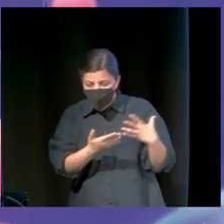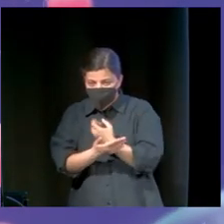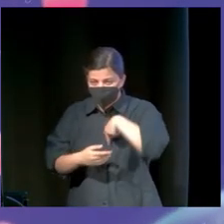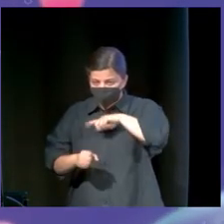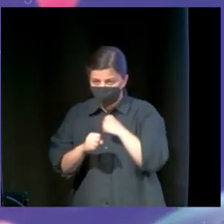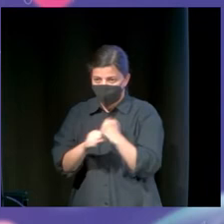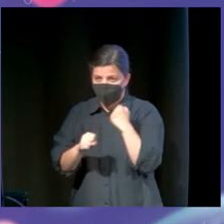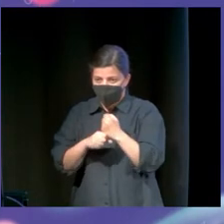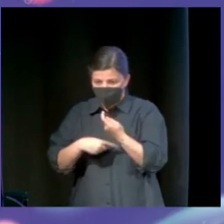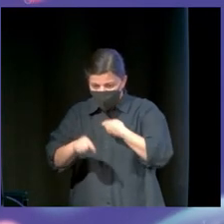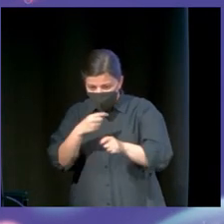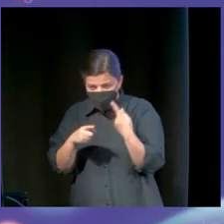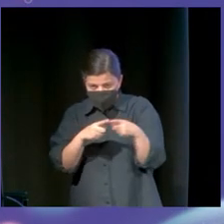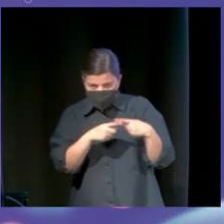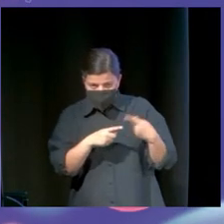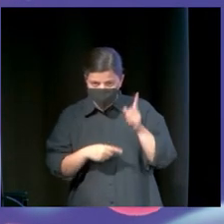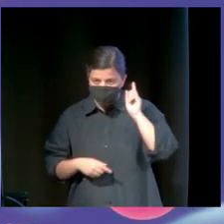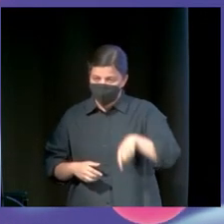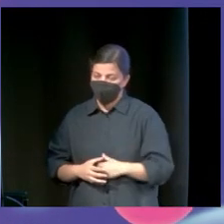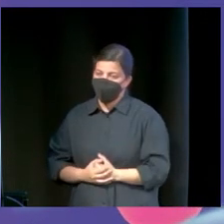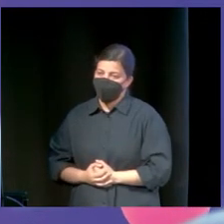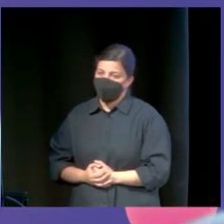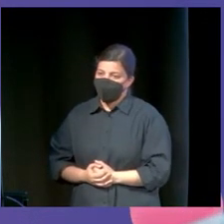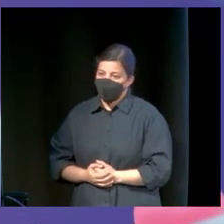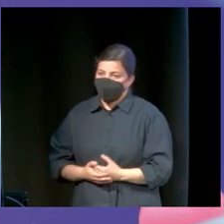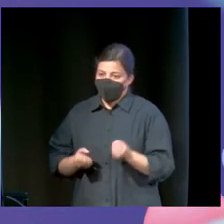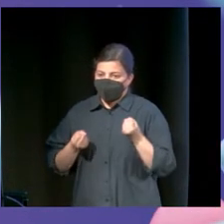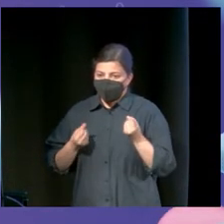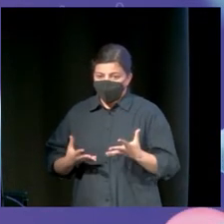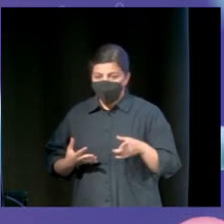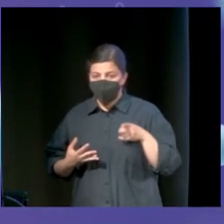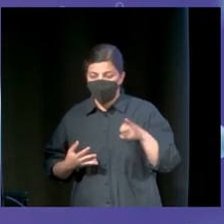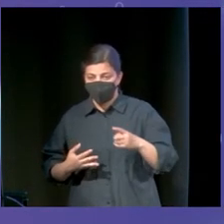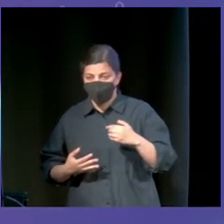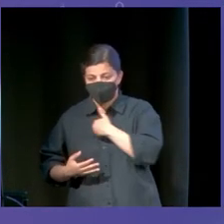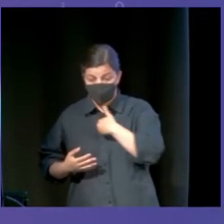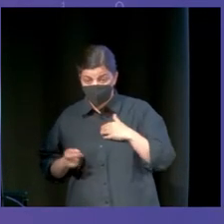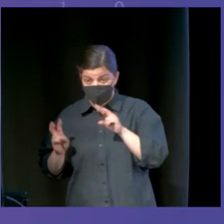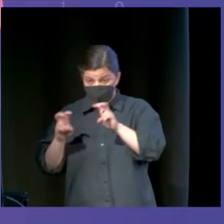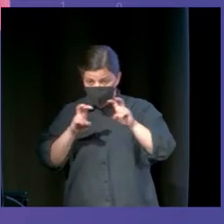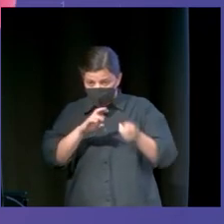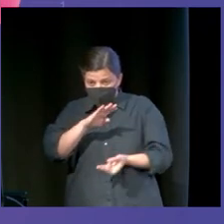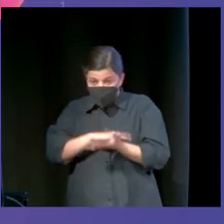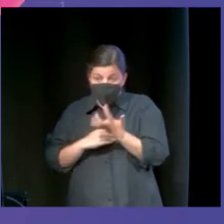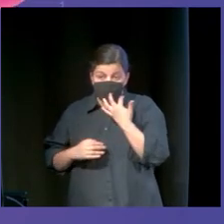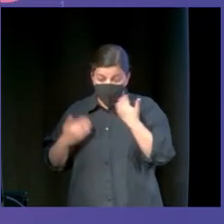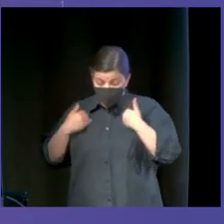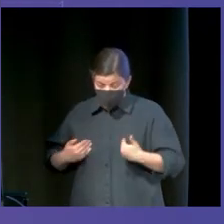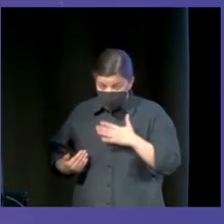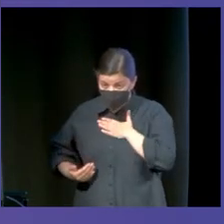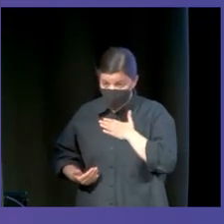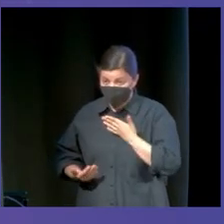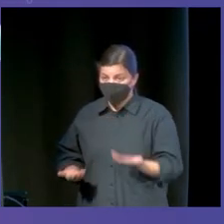y la venta de dispositivos pero bueno aquí se crean nuevos roles por ejemplo es el mío quien